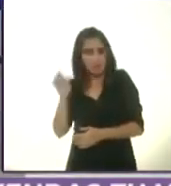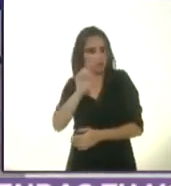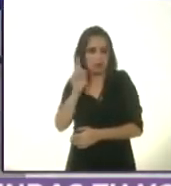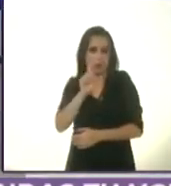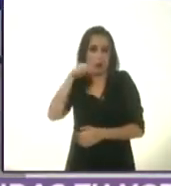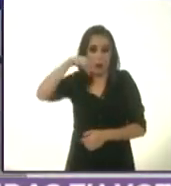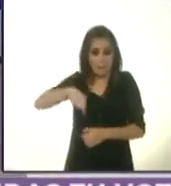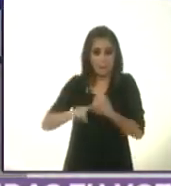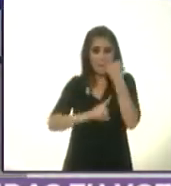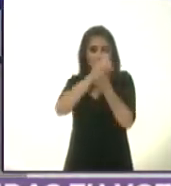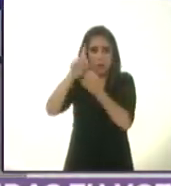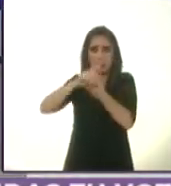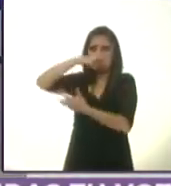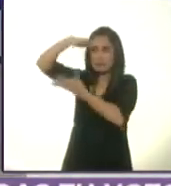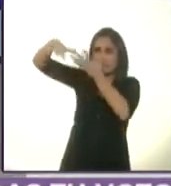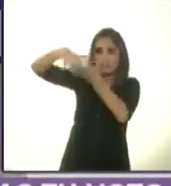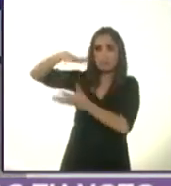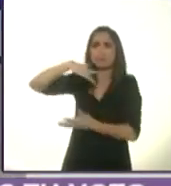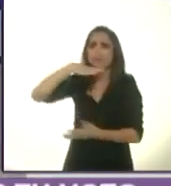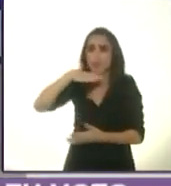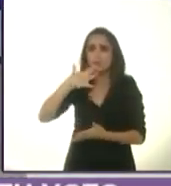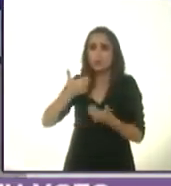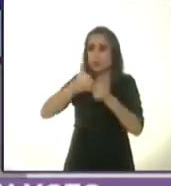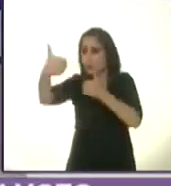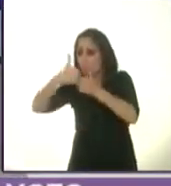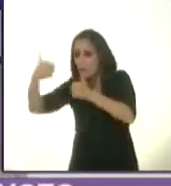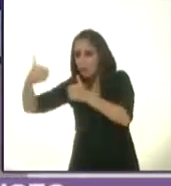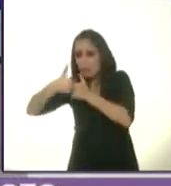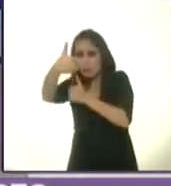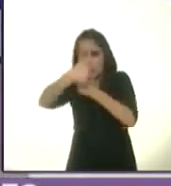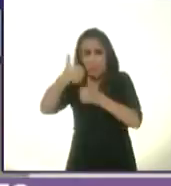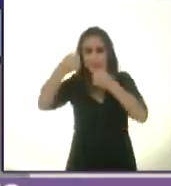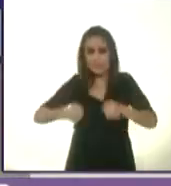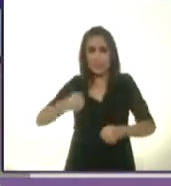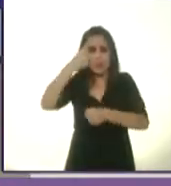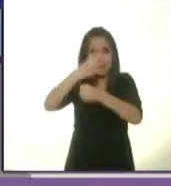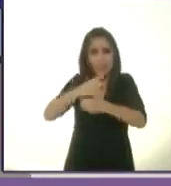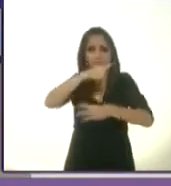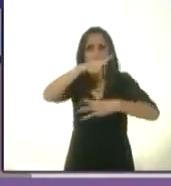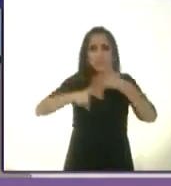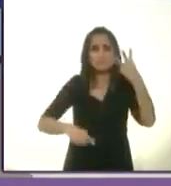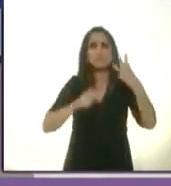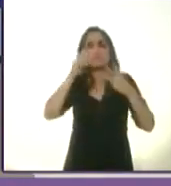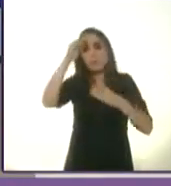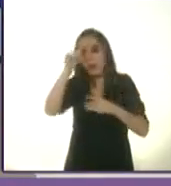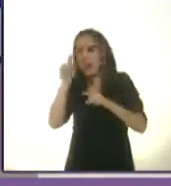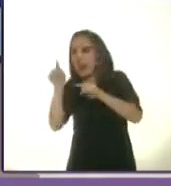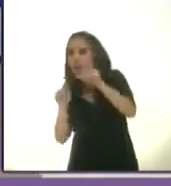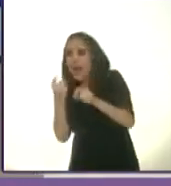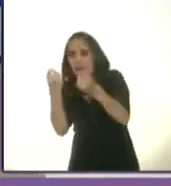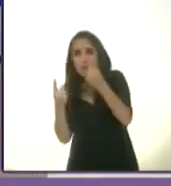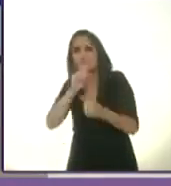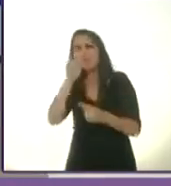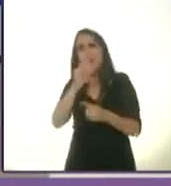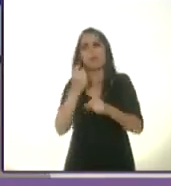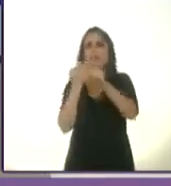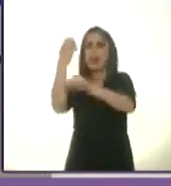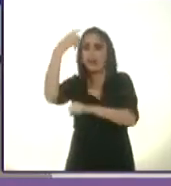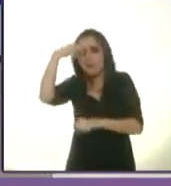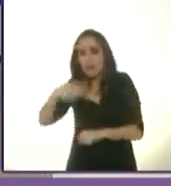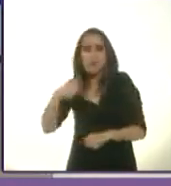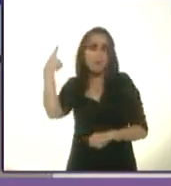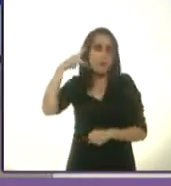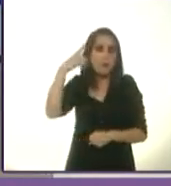problemas de contaminación de movilidad y seguridad no respetan fronteras son problemas que compartimos con el estado de méxico puebla hidalgo